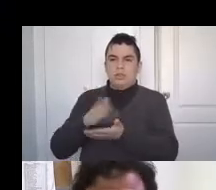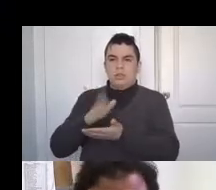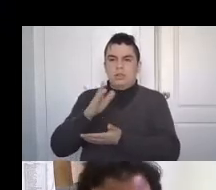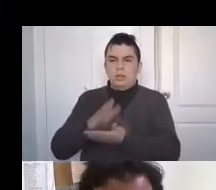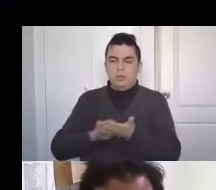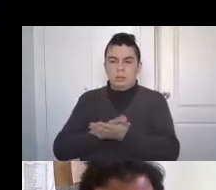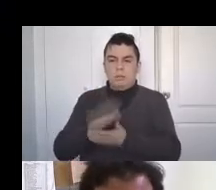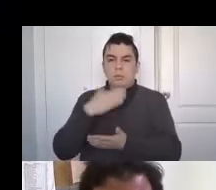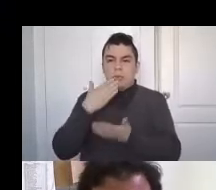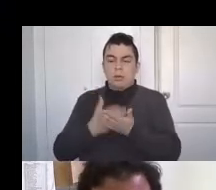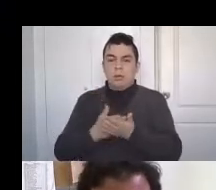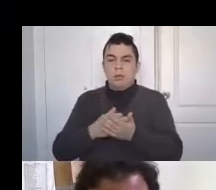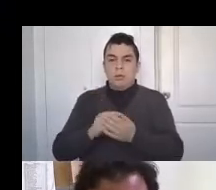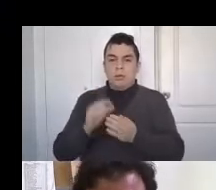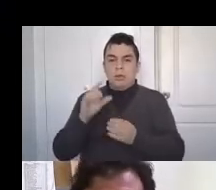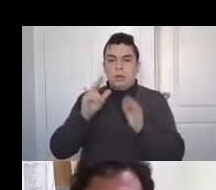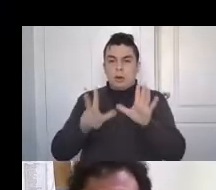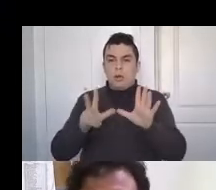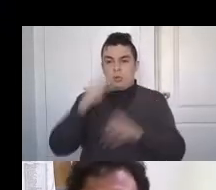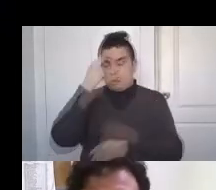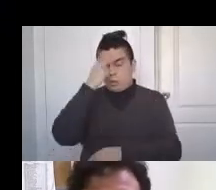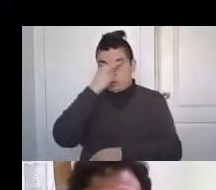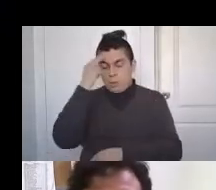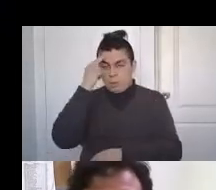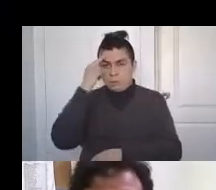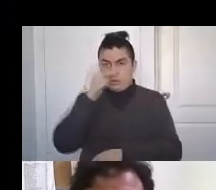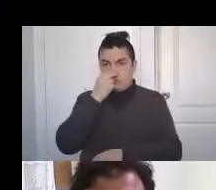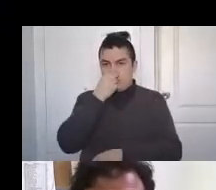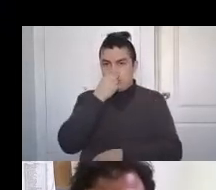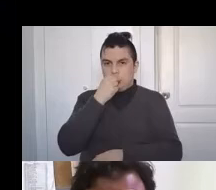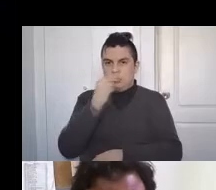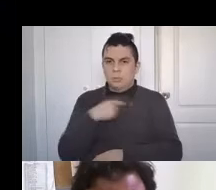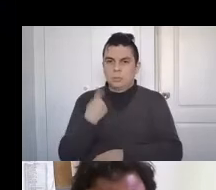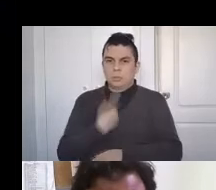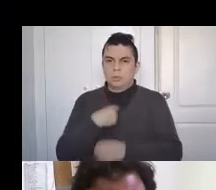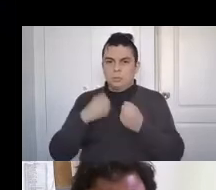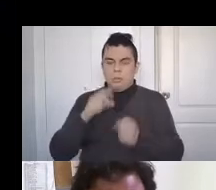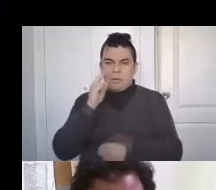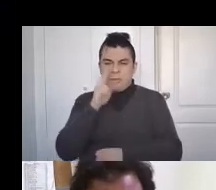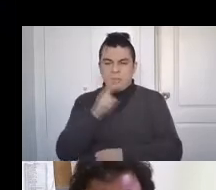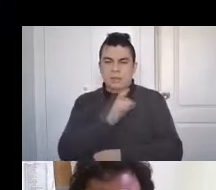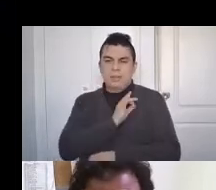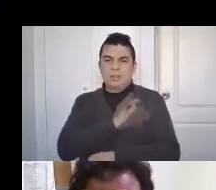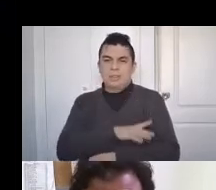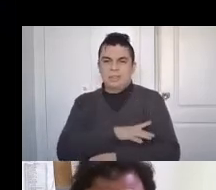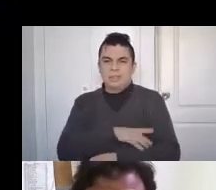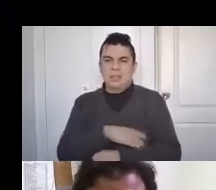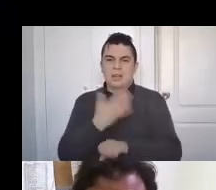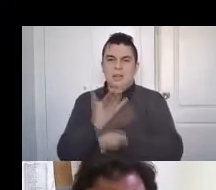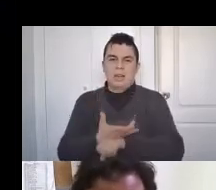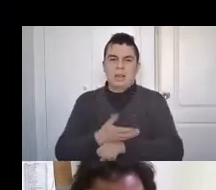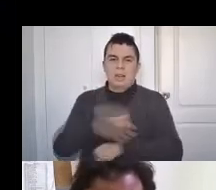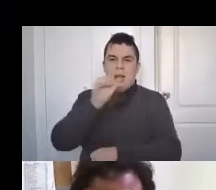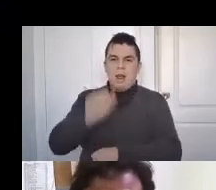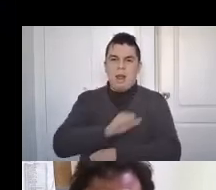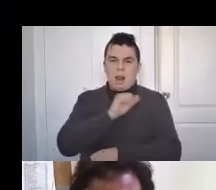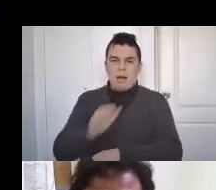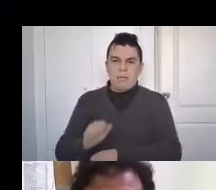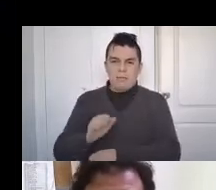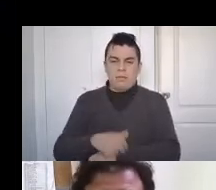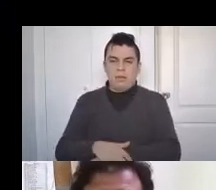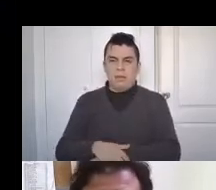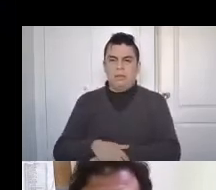el 8 de marzo. Este es un video, ojalá que se me vea. Y podemos ver que Chile tenía, ¿cierto?, alfa, tenía un poco de